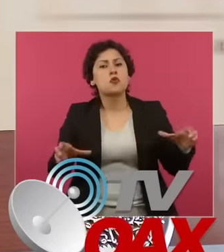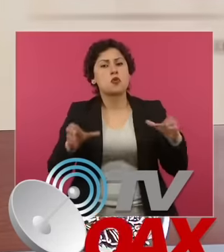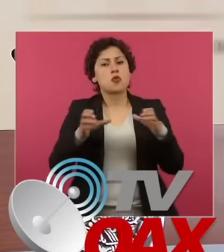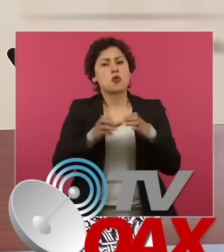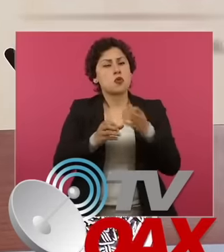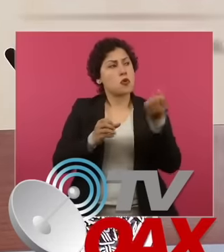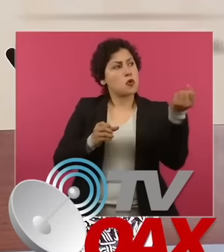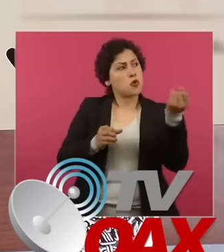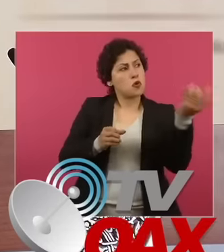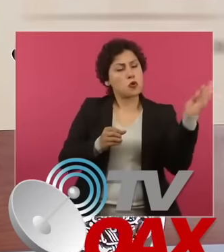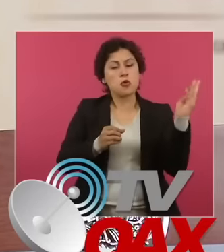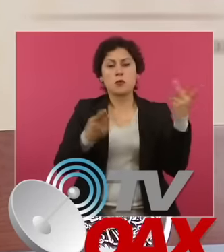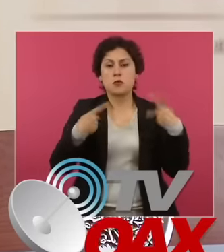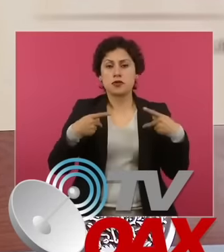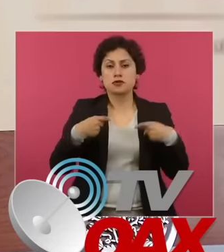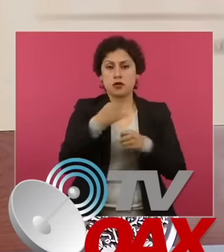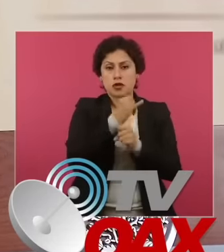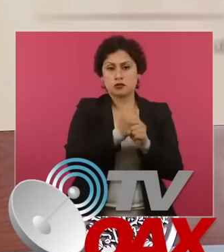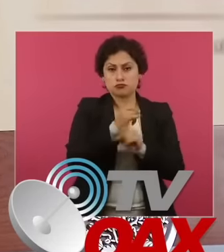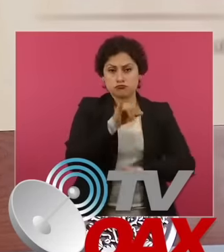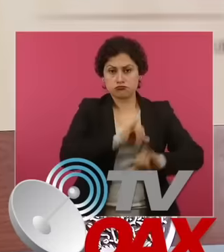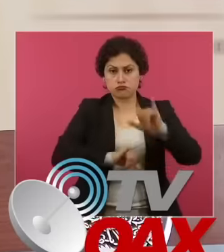investigadores